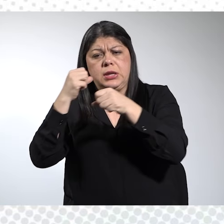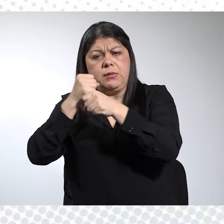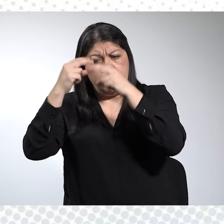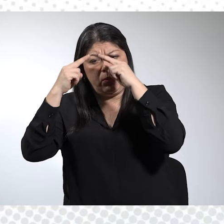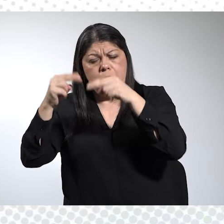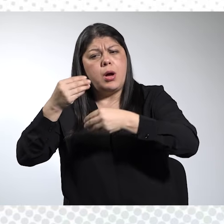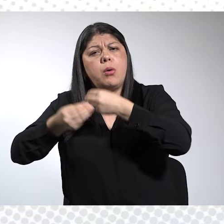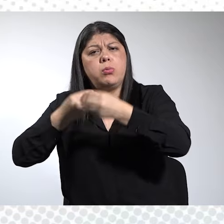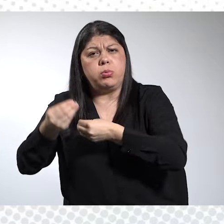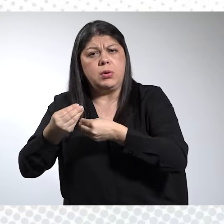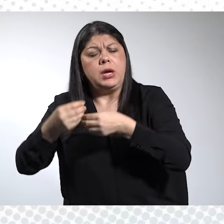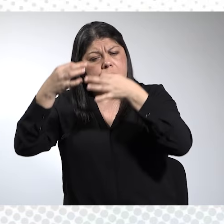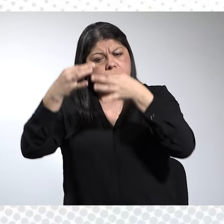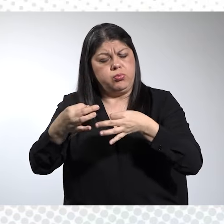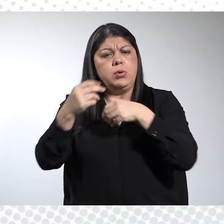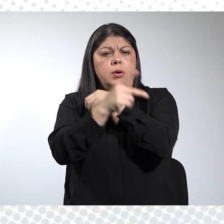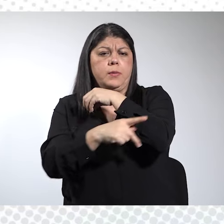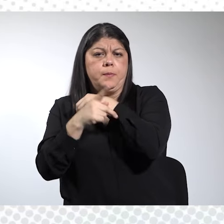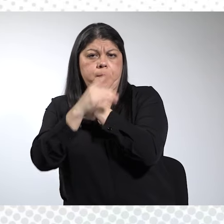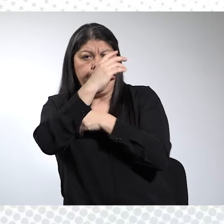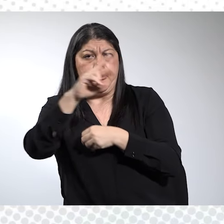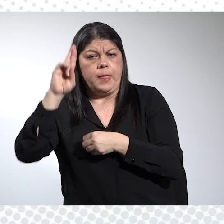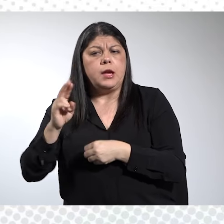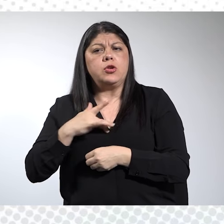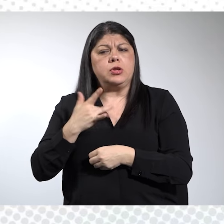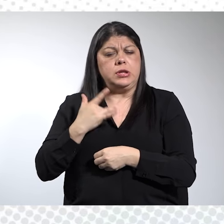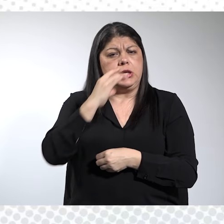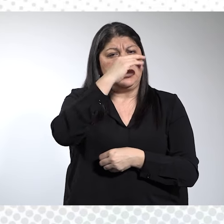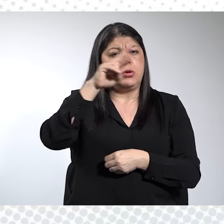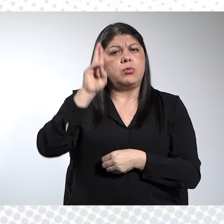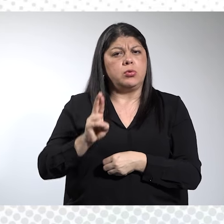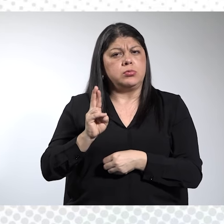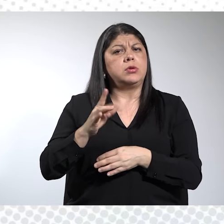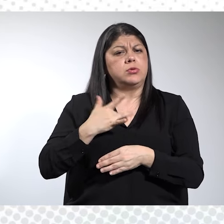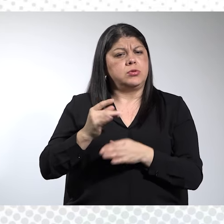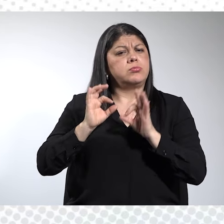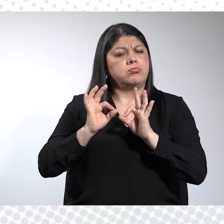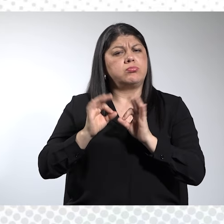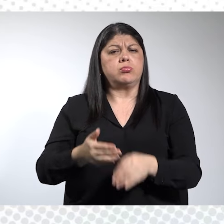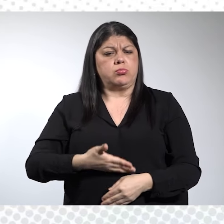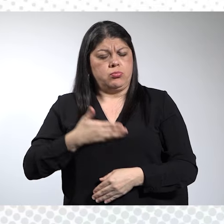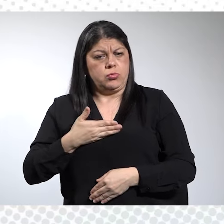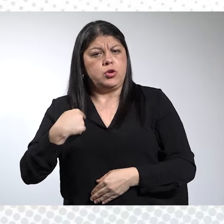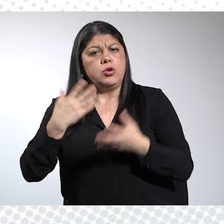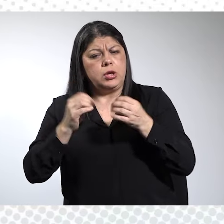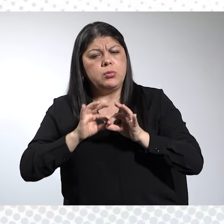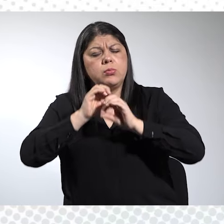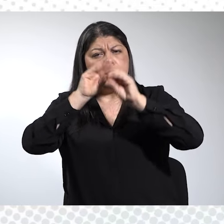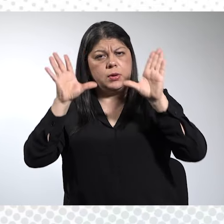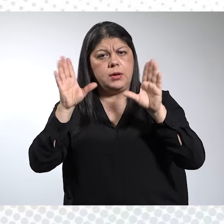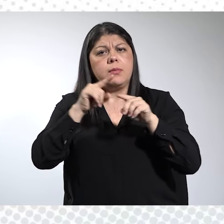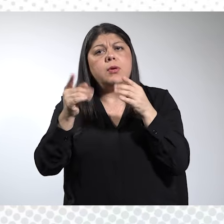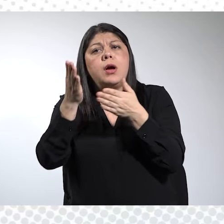honor, a producir y viene a dignificar a la Costa Rica y se sienten más costarricenses que los costarricenses. Y eso lo quiero dejar